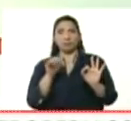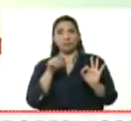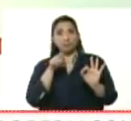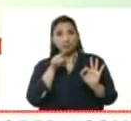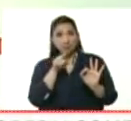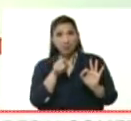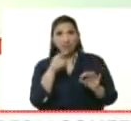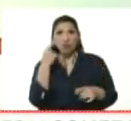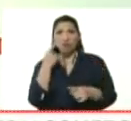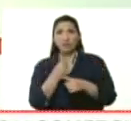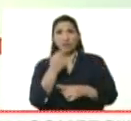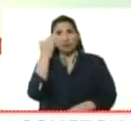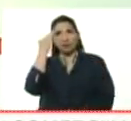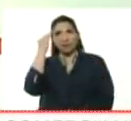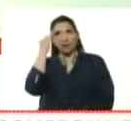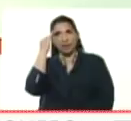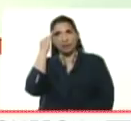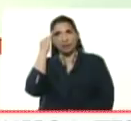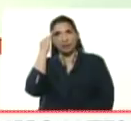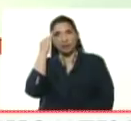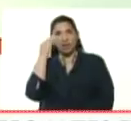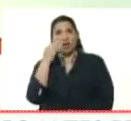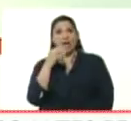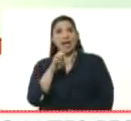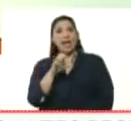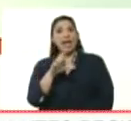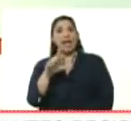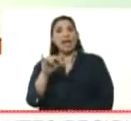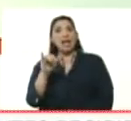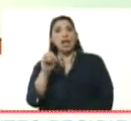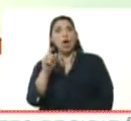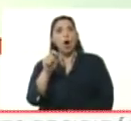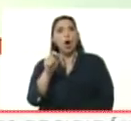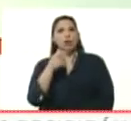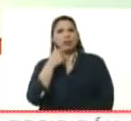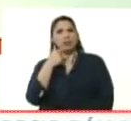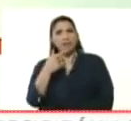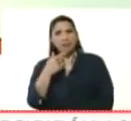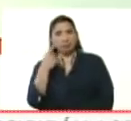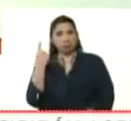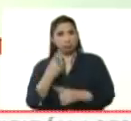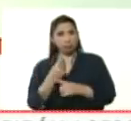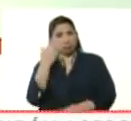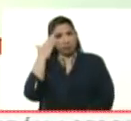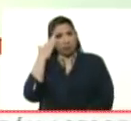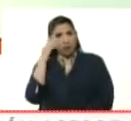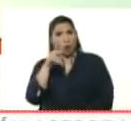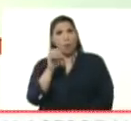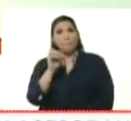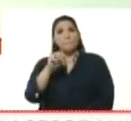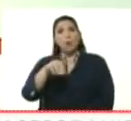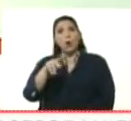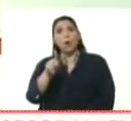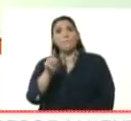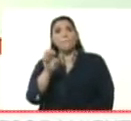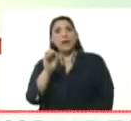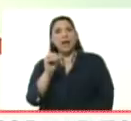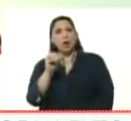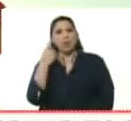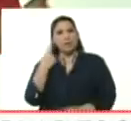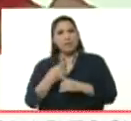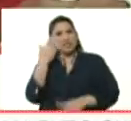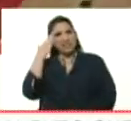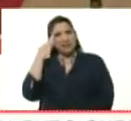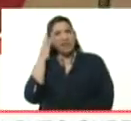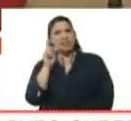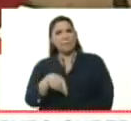Y eso lo debería saber. Los Elio Abraham deberían saberlo. Los Pompeos deberían saberlo. Eso lo deberían saber los